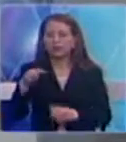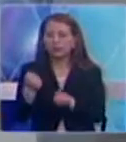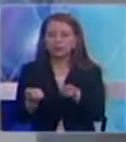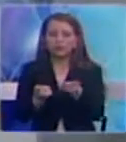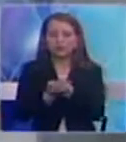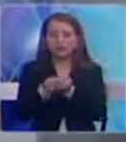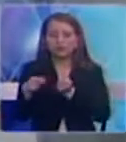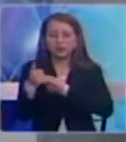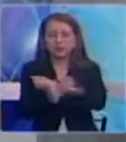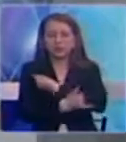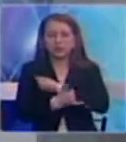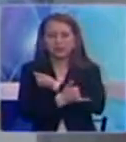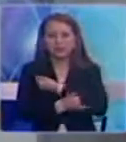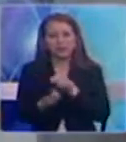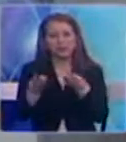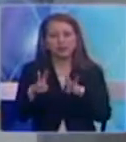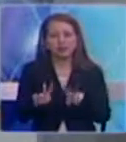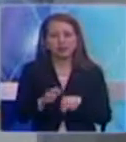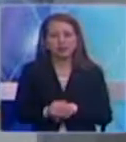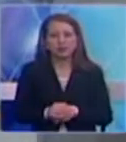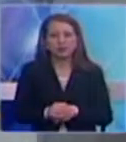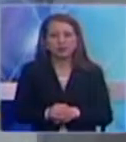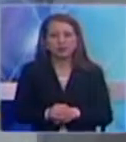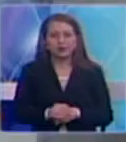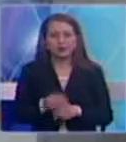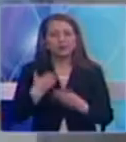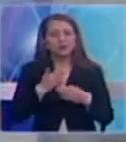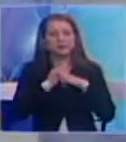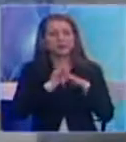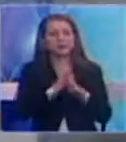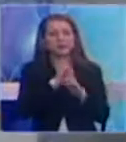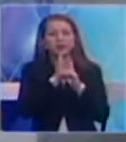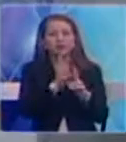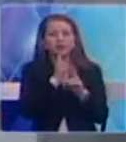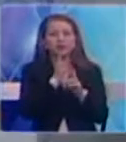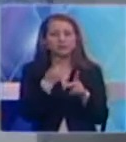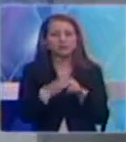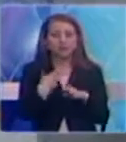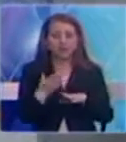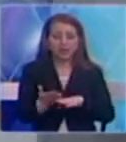al país y a su vez también ellos obtener los resultados de la